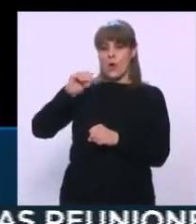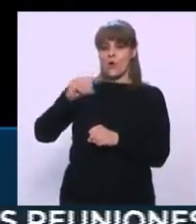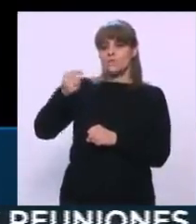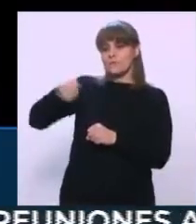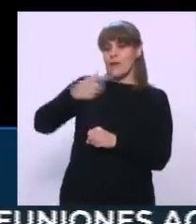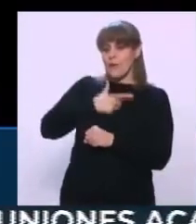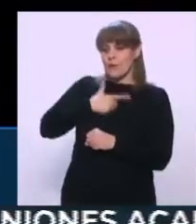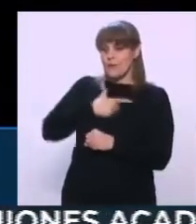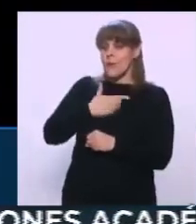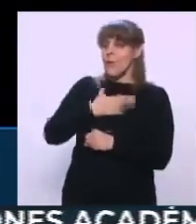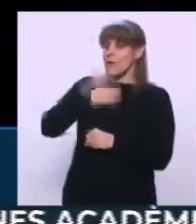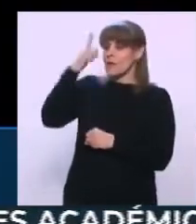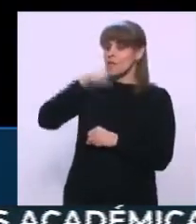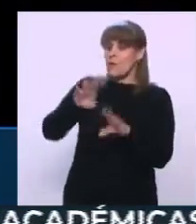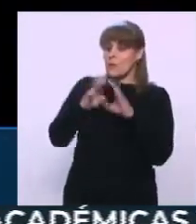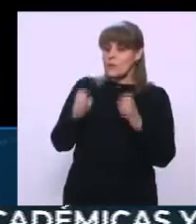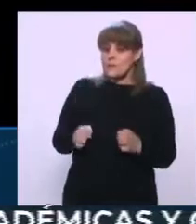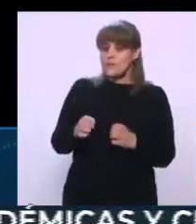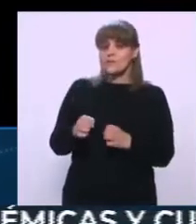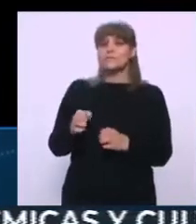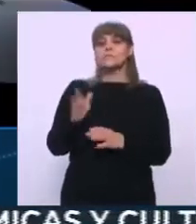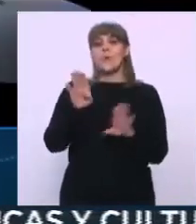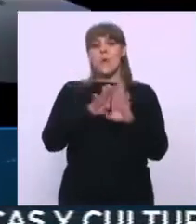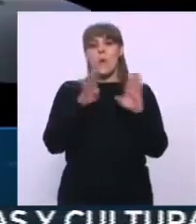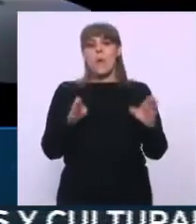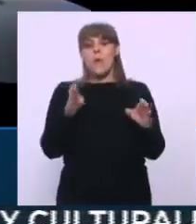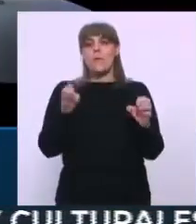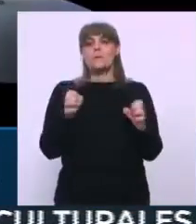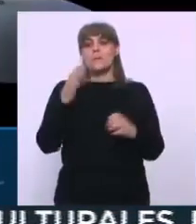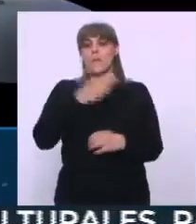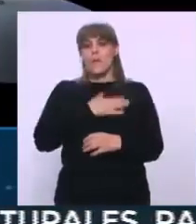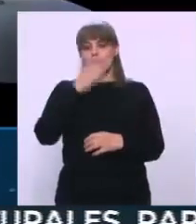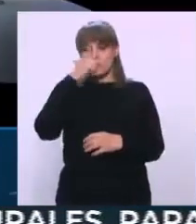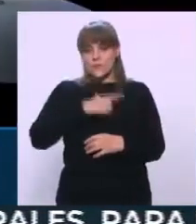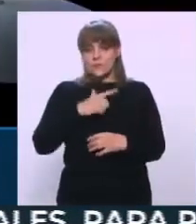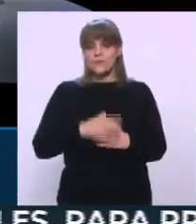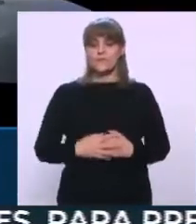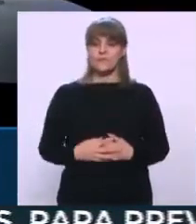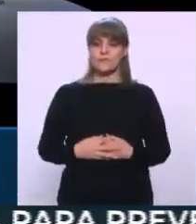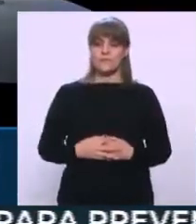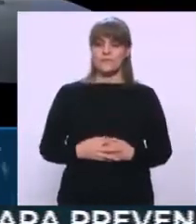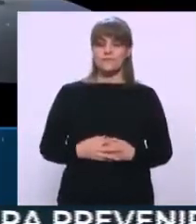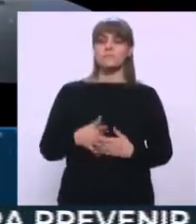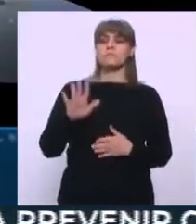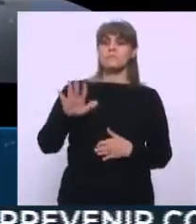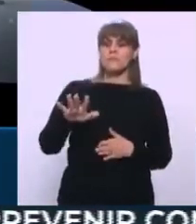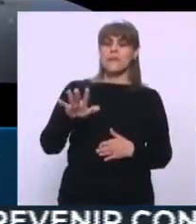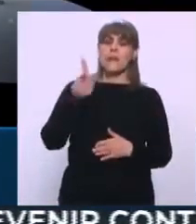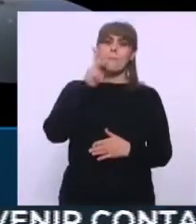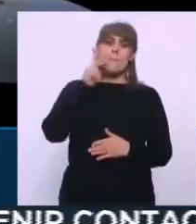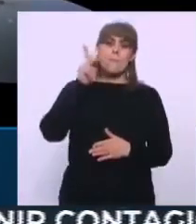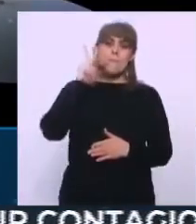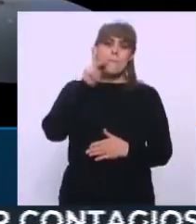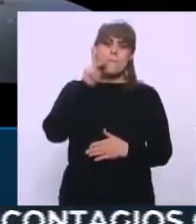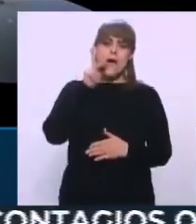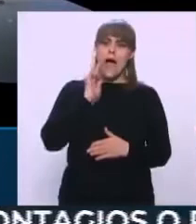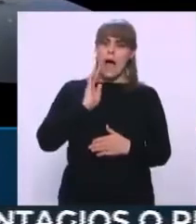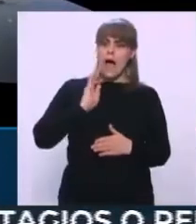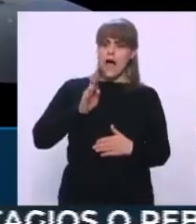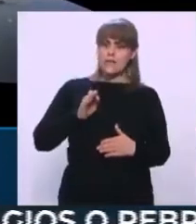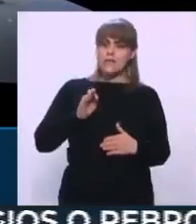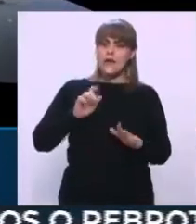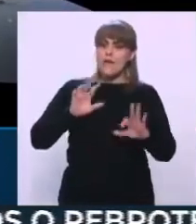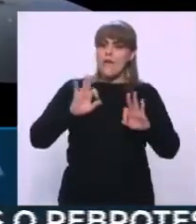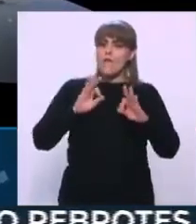buenas noches. ¿Qué tal, Juan? Buenas noches, un gusto. Bernardo, pues el Papa Francisco está a favor de una figura